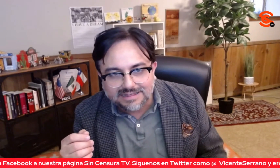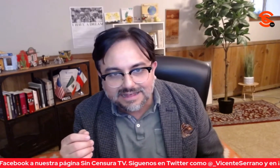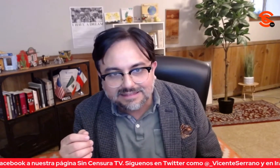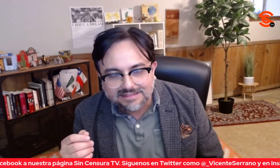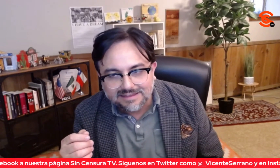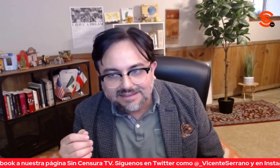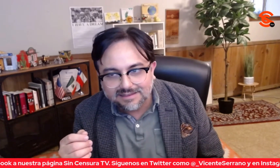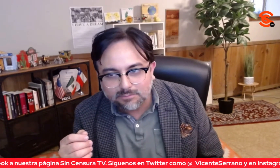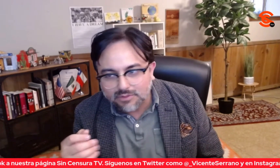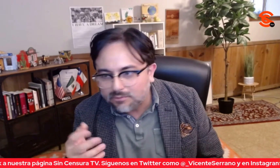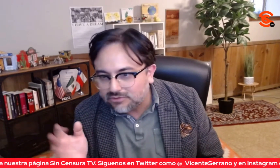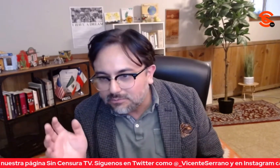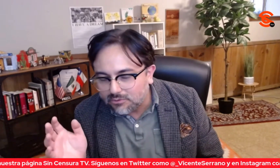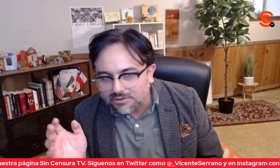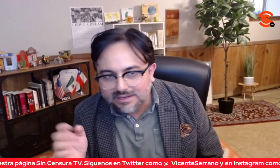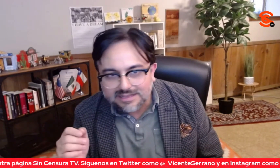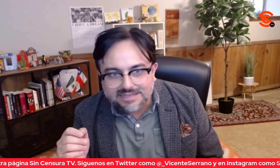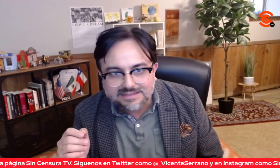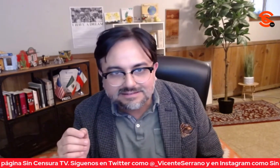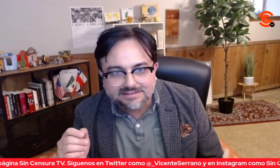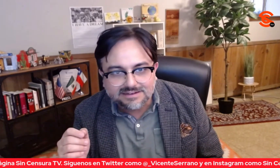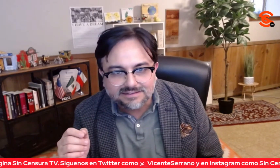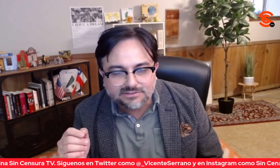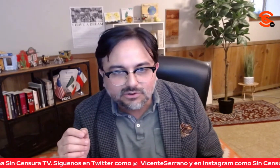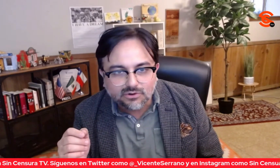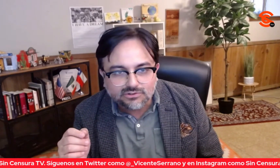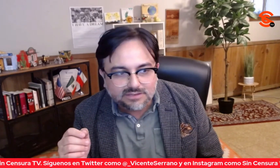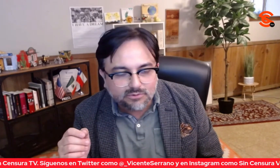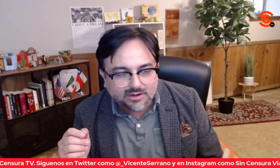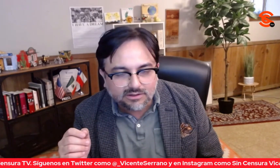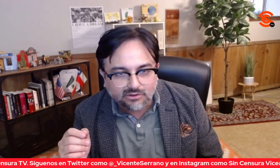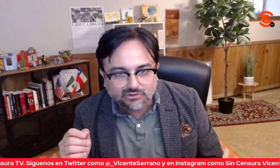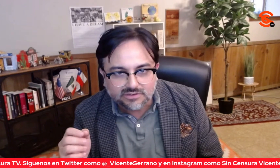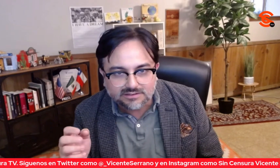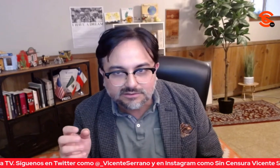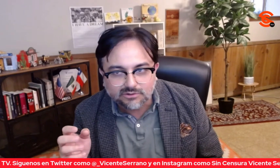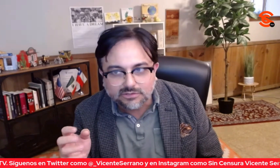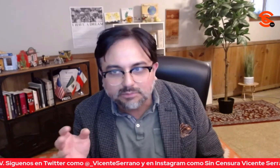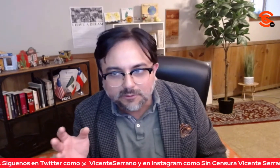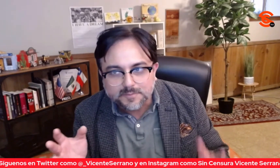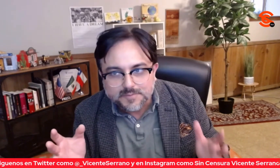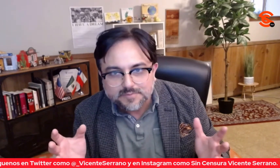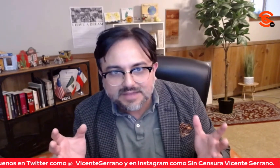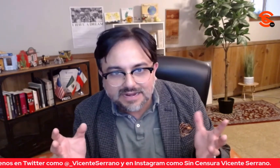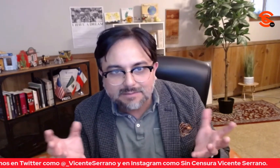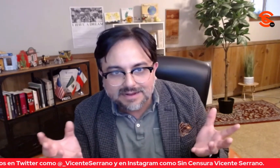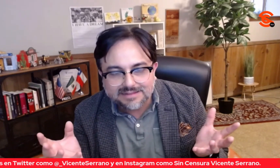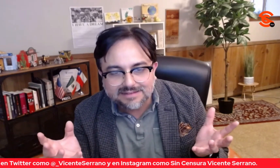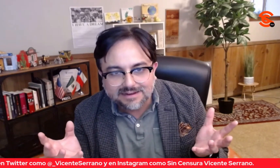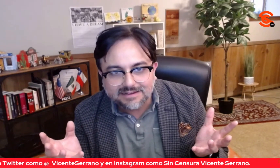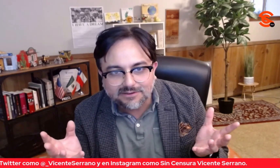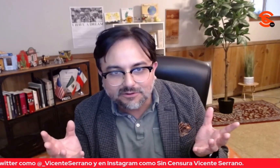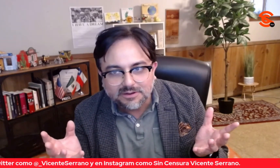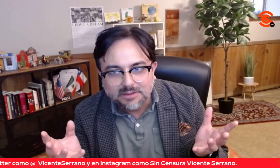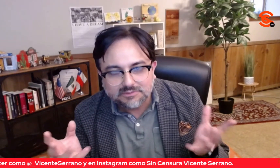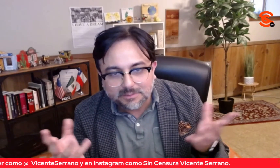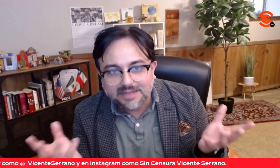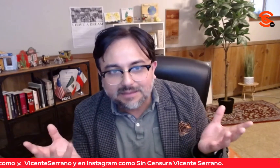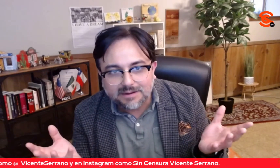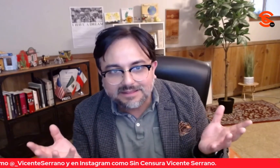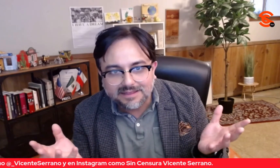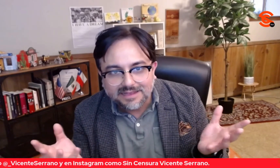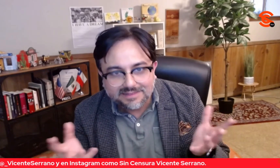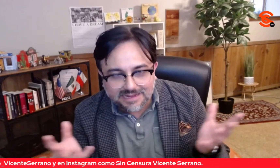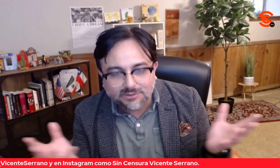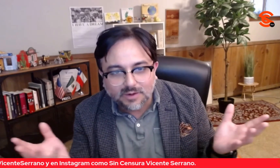la realidad, que podemos ser muy creyentes en ciertas cosas, muy religiosos en ciertas cosas, pero al hablar de esa religión, también